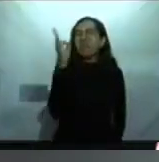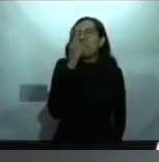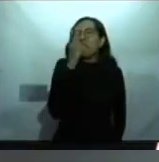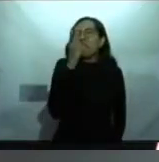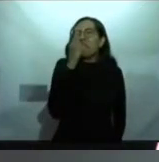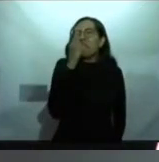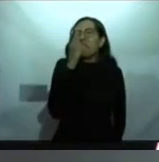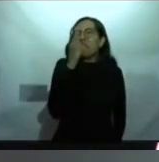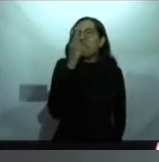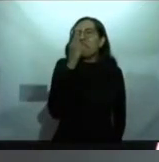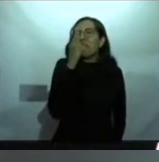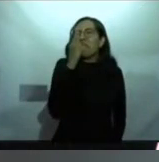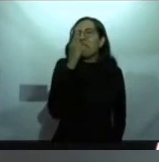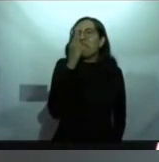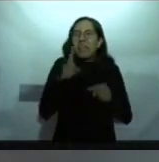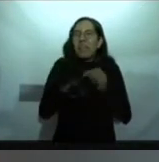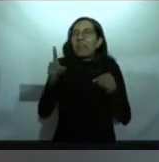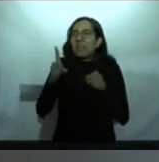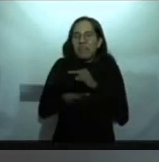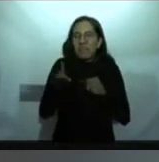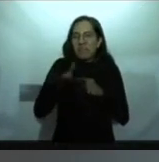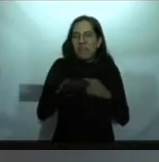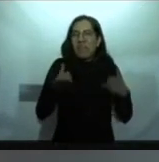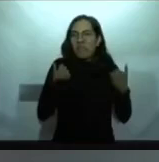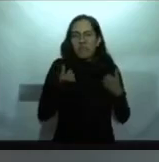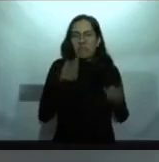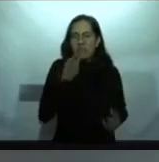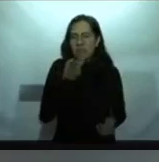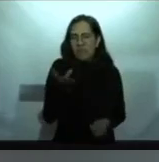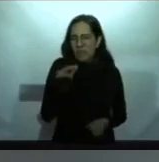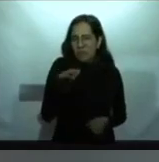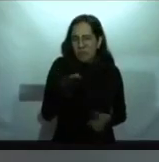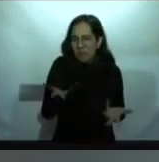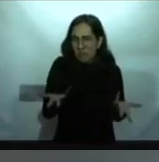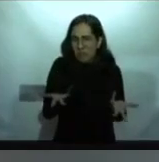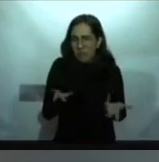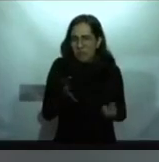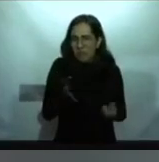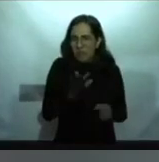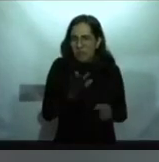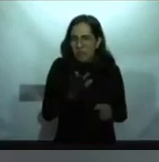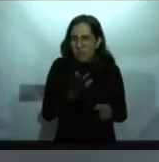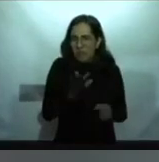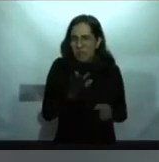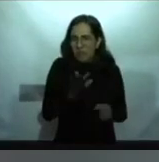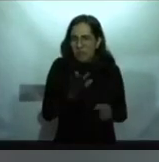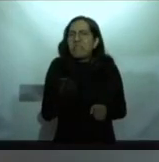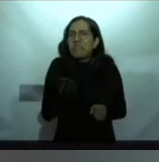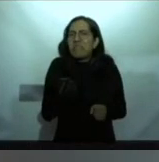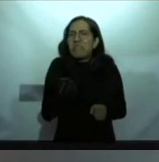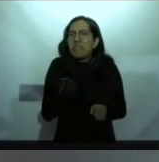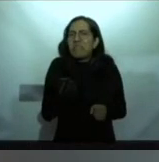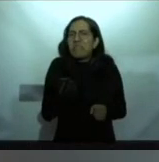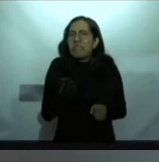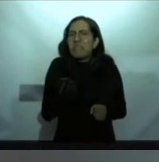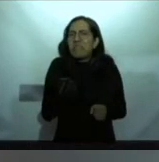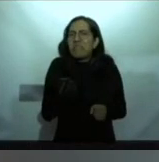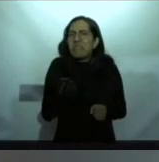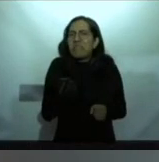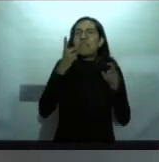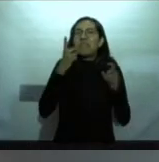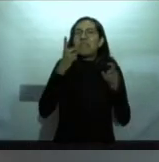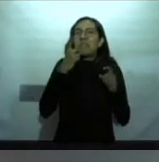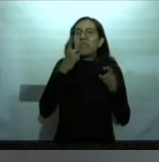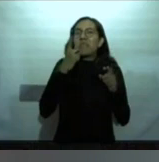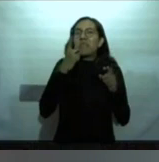ahora ya ven cómo dice. De que dice que el presidente dijo abrazos a los delincuentes. ¿Cuándo puedo decir eso?